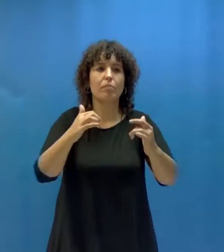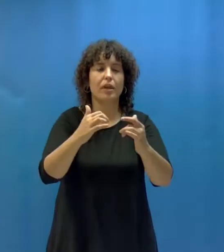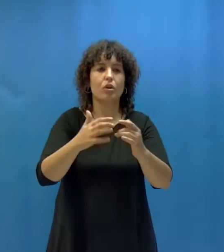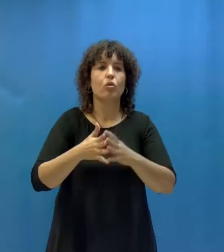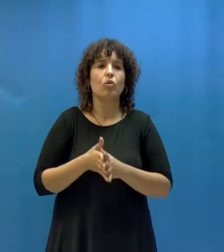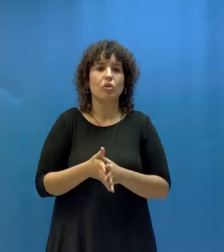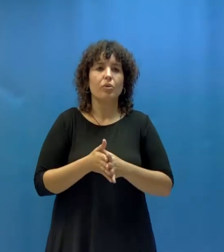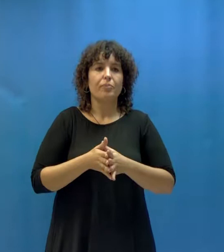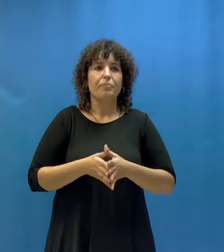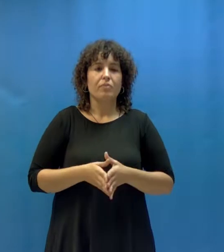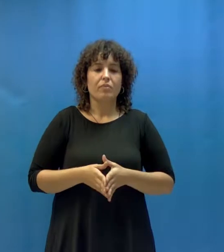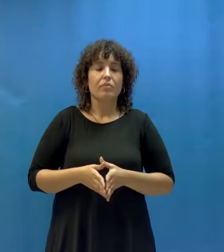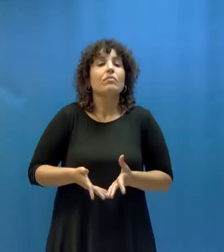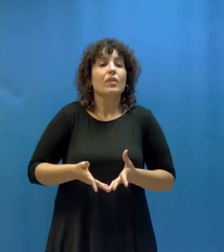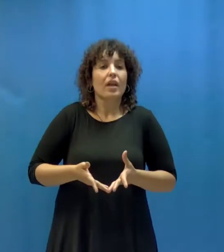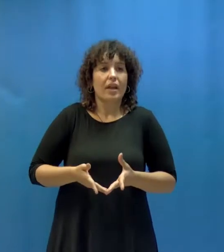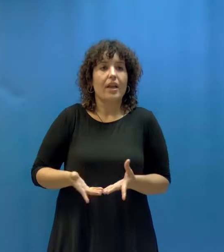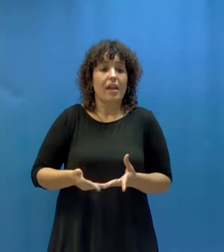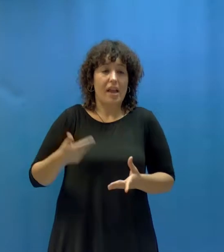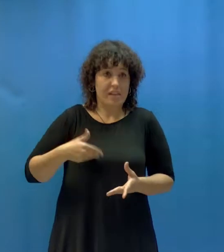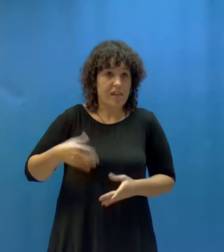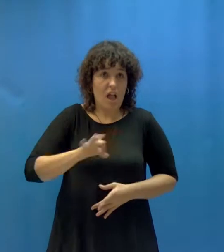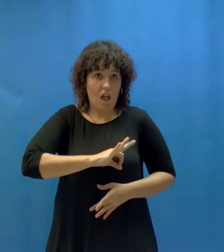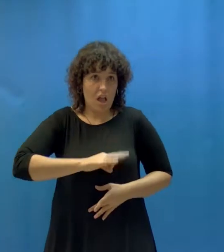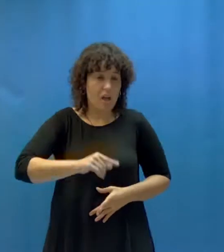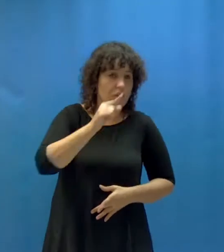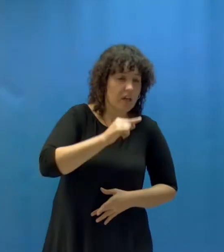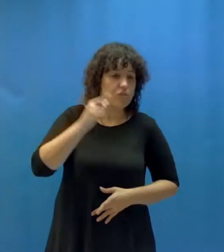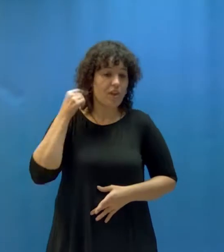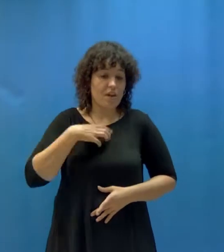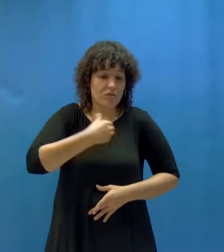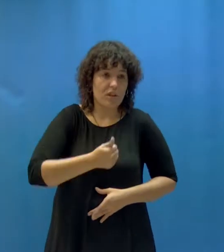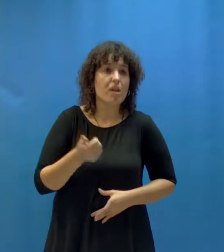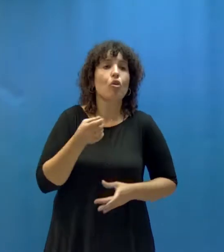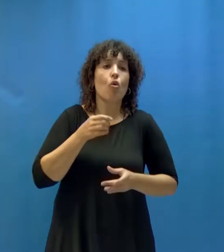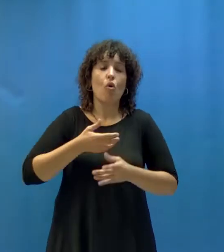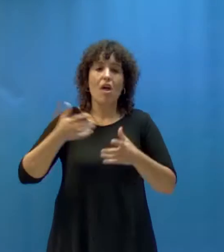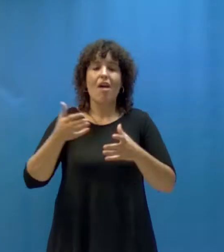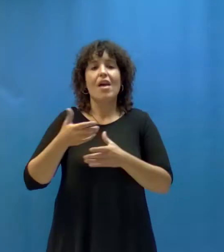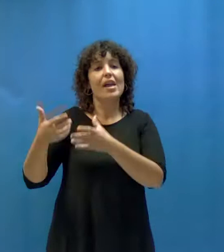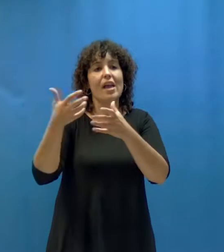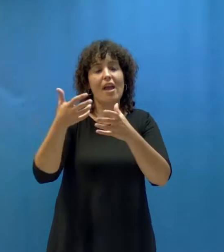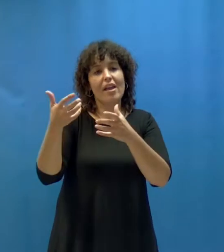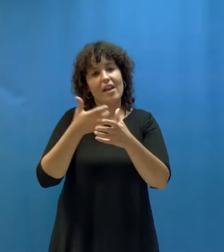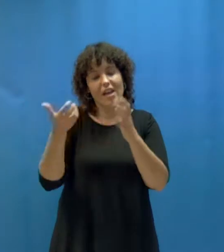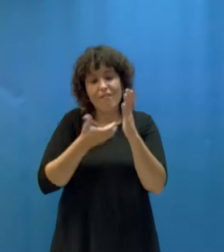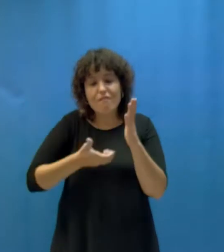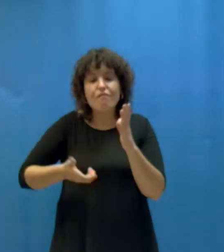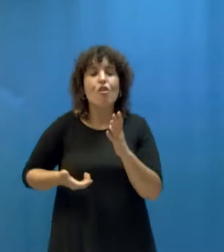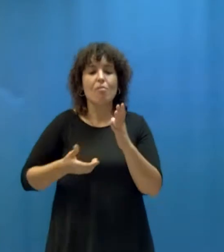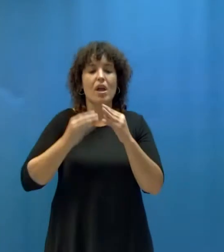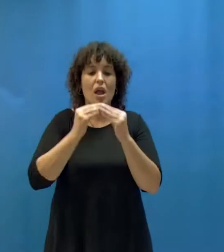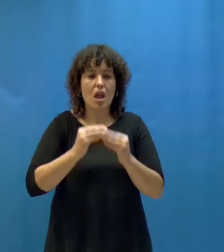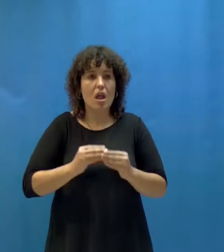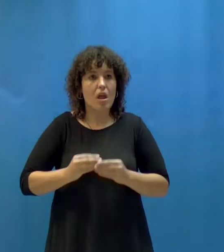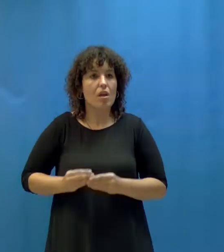de lo establecido, ha estado a disposición de los señores y las señoras concejalas de este ayuntamiento este informe elaborado por la Intervención General Municipal correspondiente al